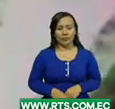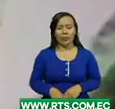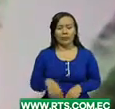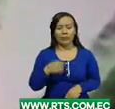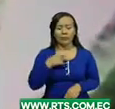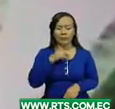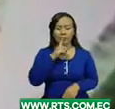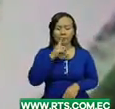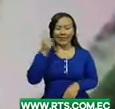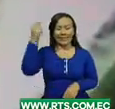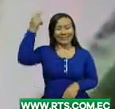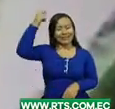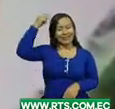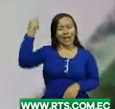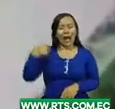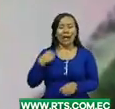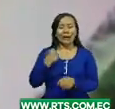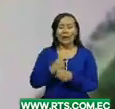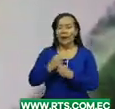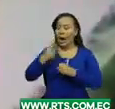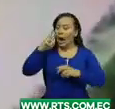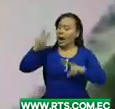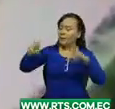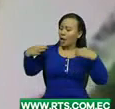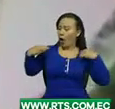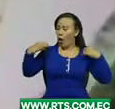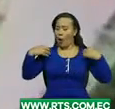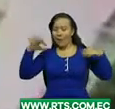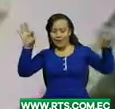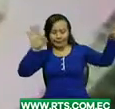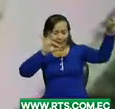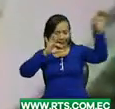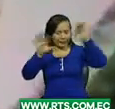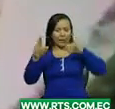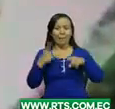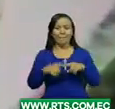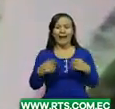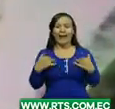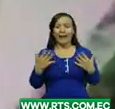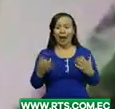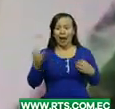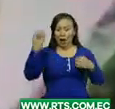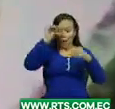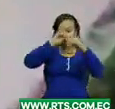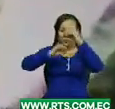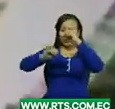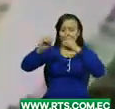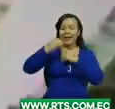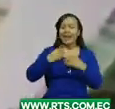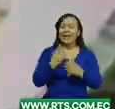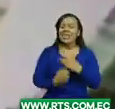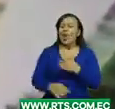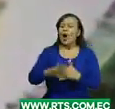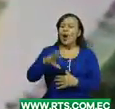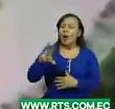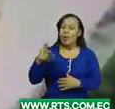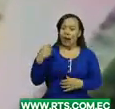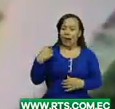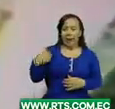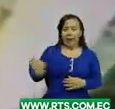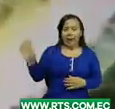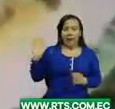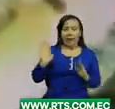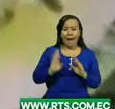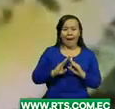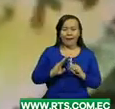Haciéndose pasar por clientes, revisando ropa, pero en realidad lo que observaban era qué podían llevarse.